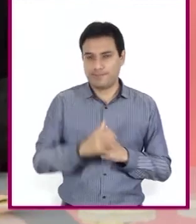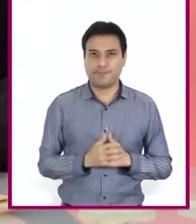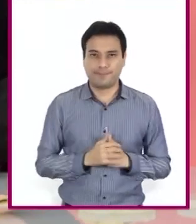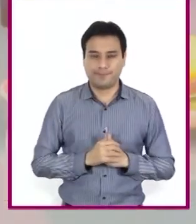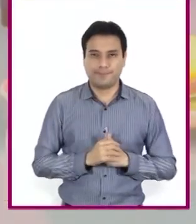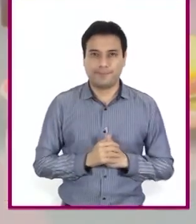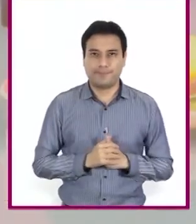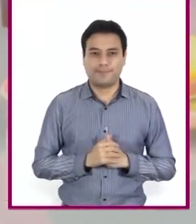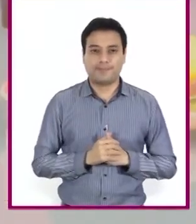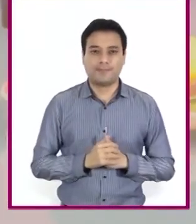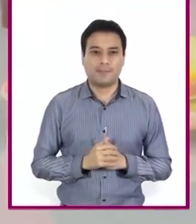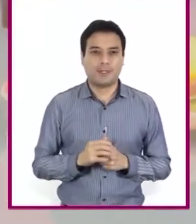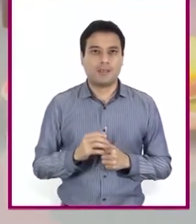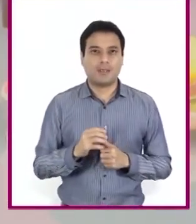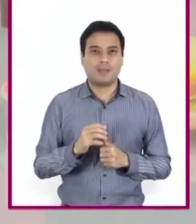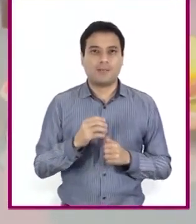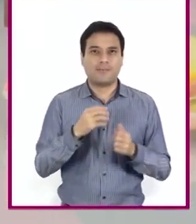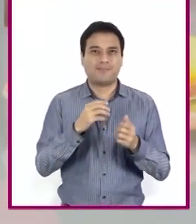manteca,